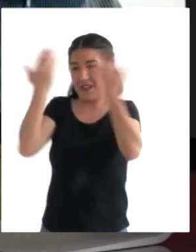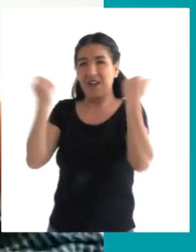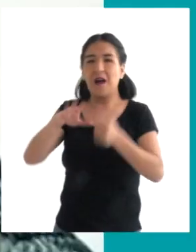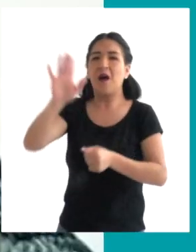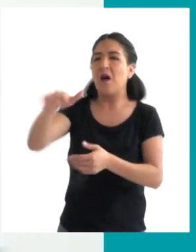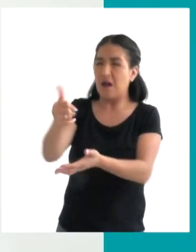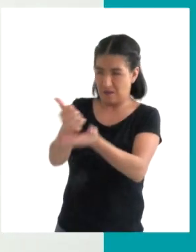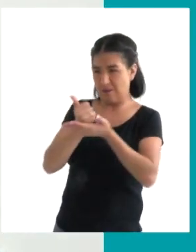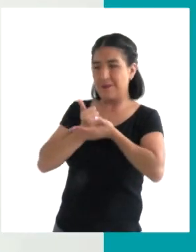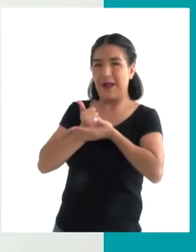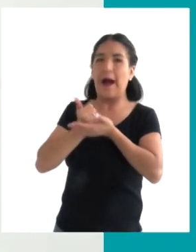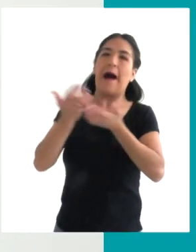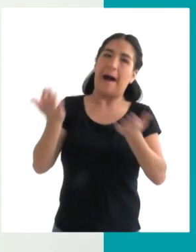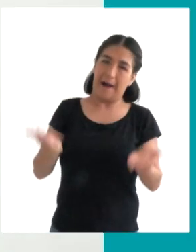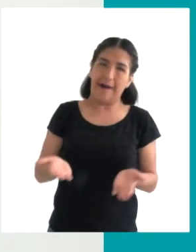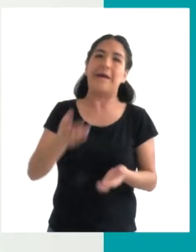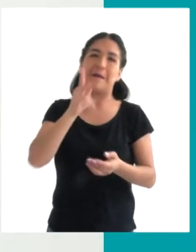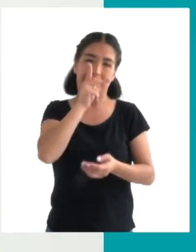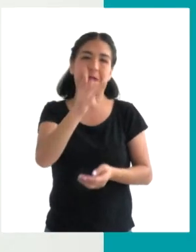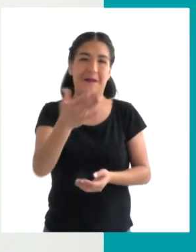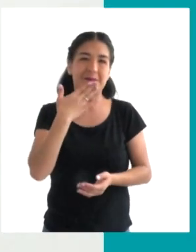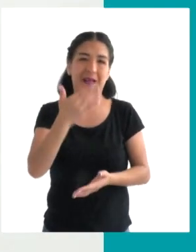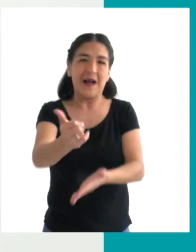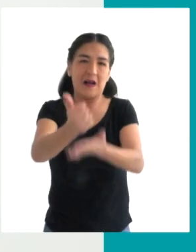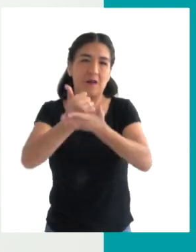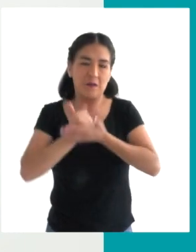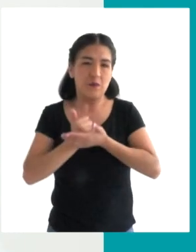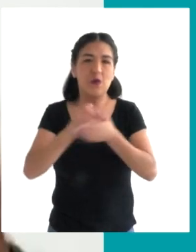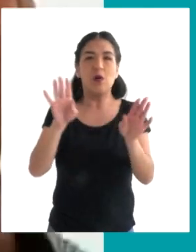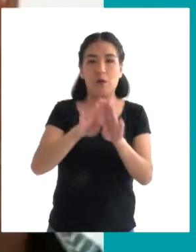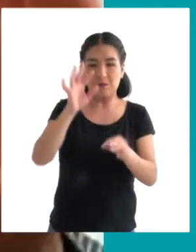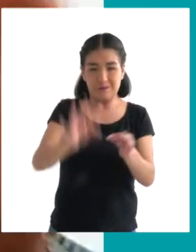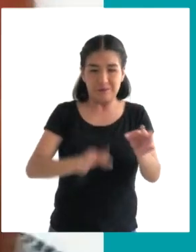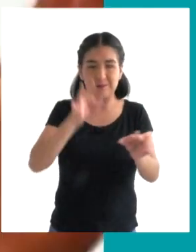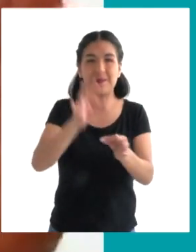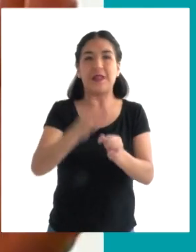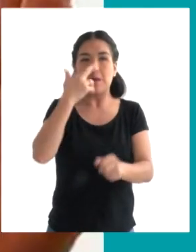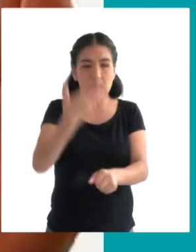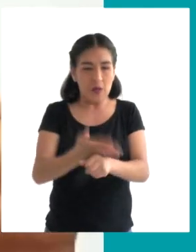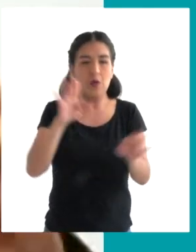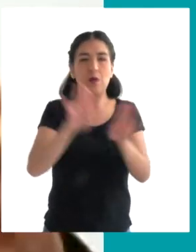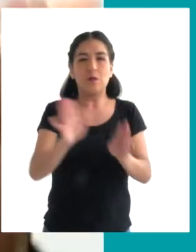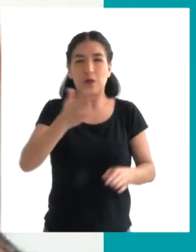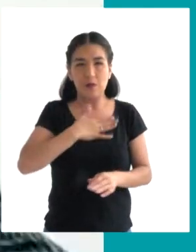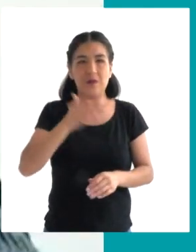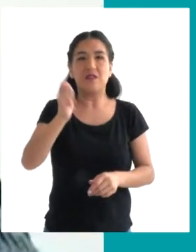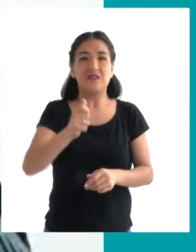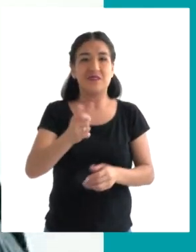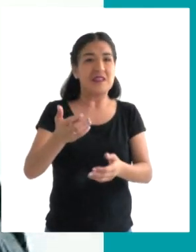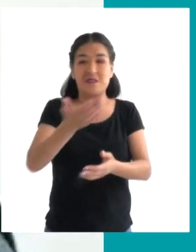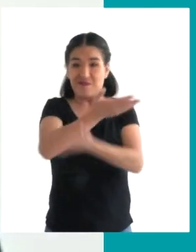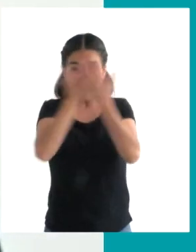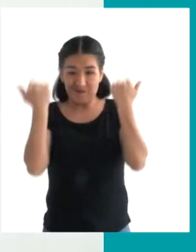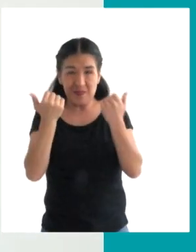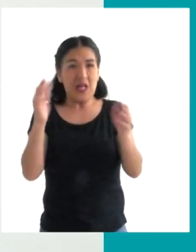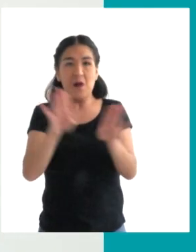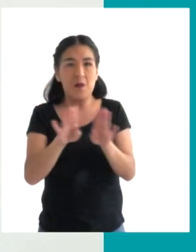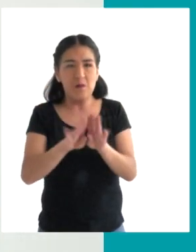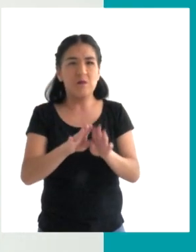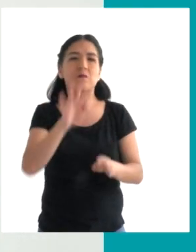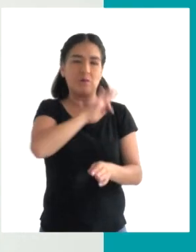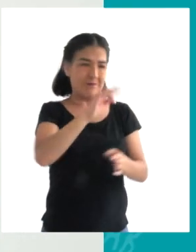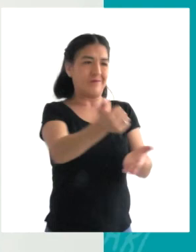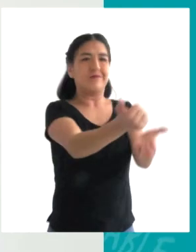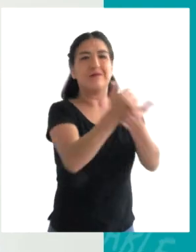ayudas? Entonces, en el momento en que tú asumes la responsabilidad y que haces las cosas que te corresponden hacer, y si no sabes, pides ayuda, empiezas a ser